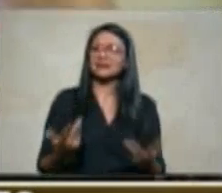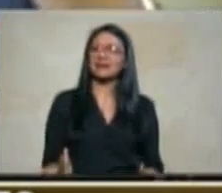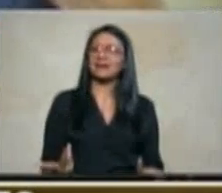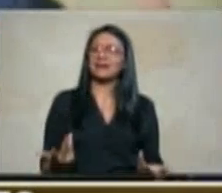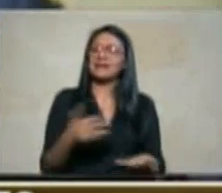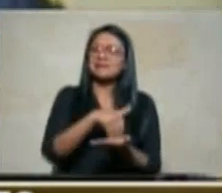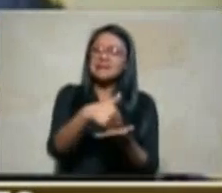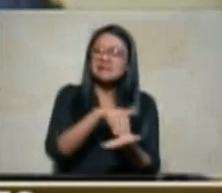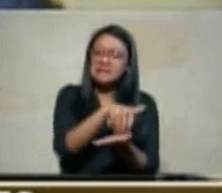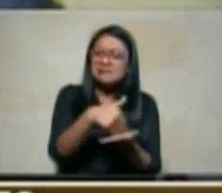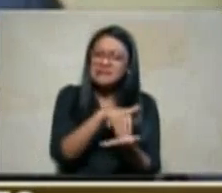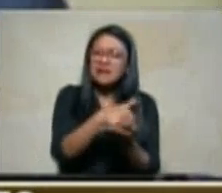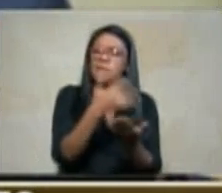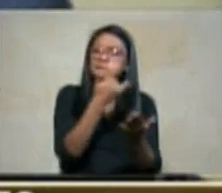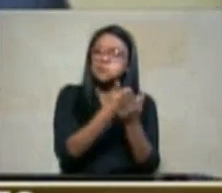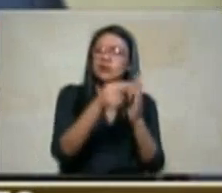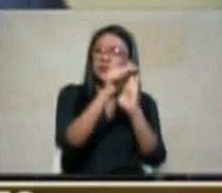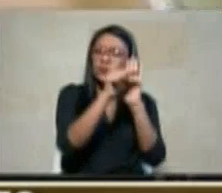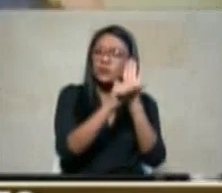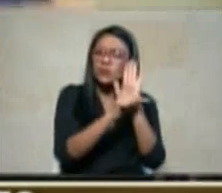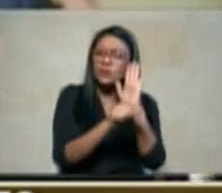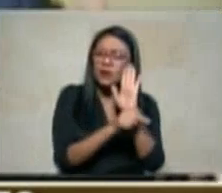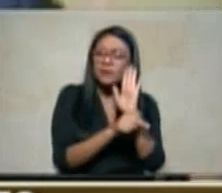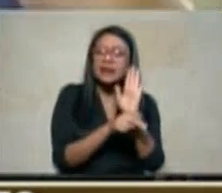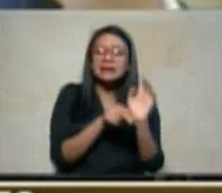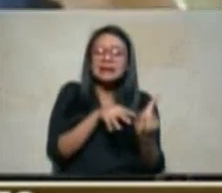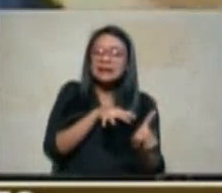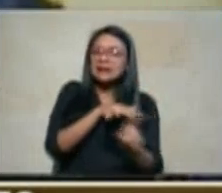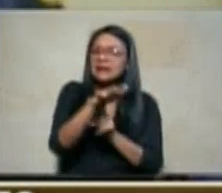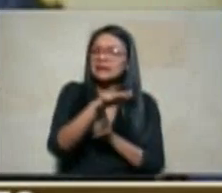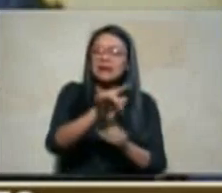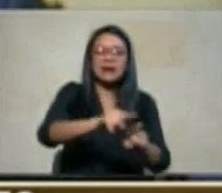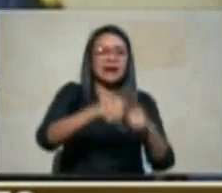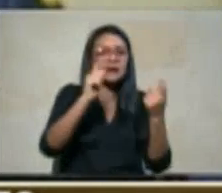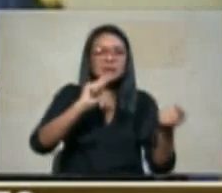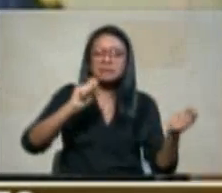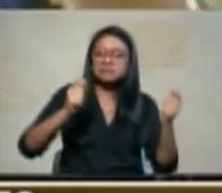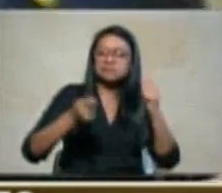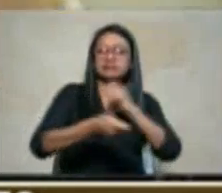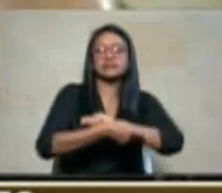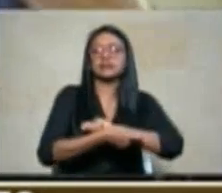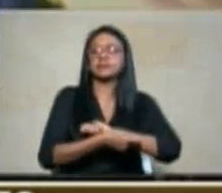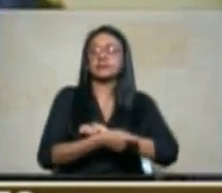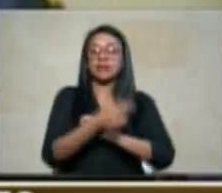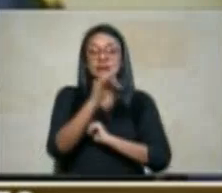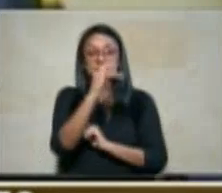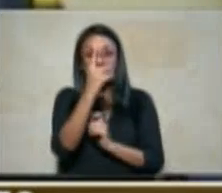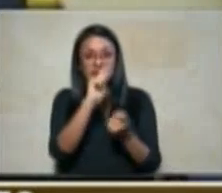algunas modificaciones sin cambiar su estructura. Muchas gracias, señor presidente.